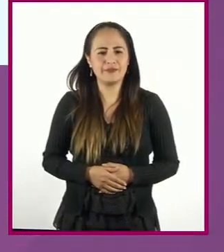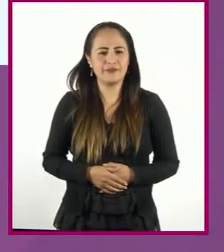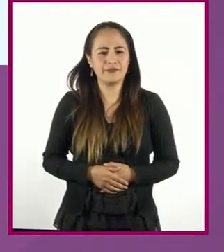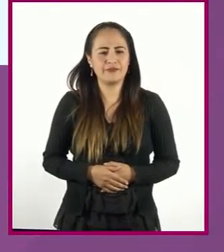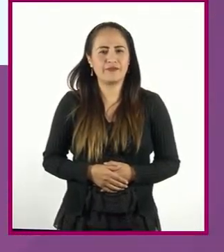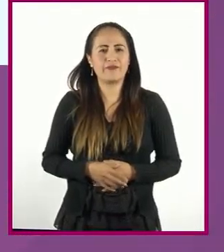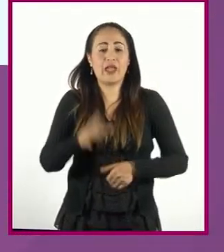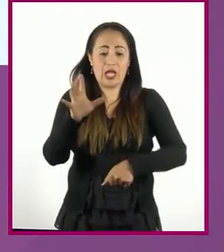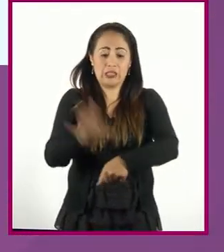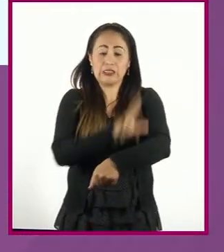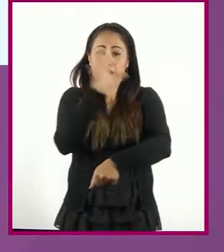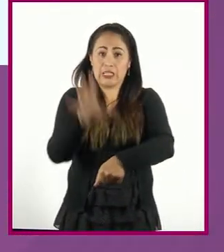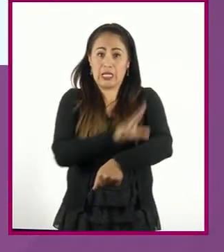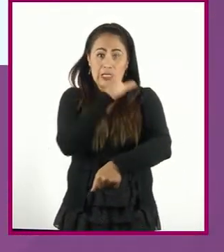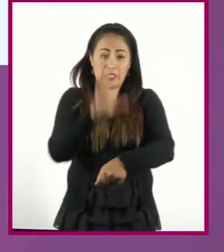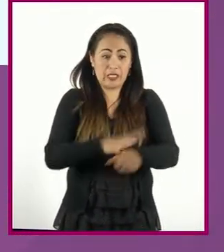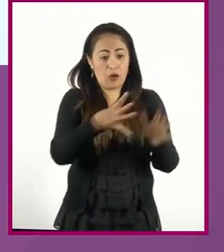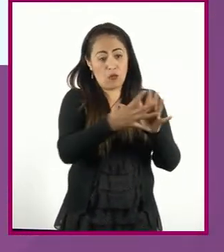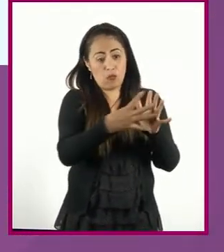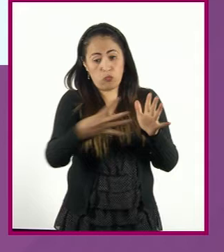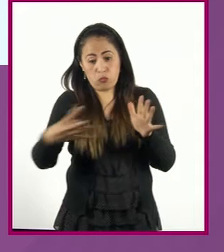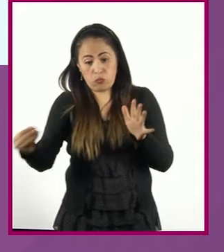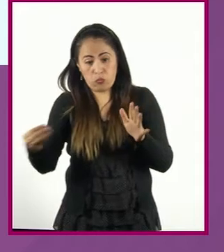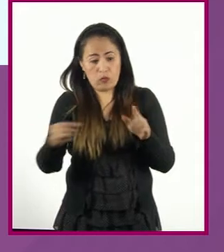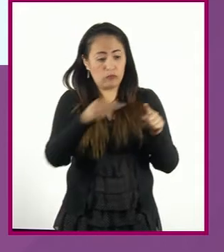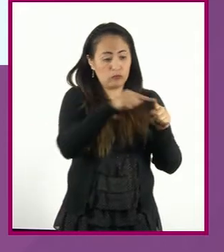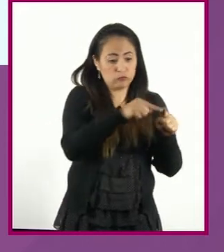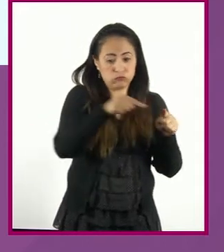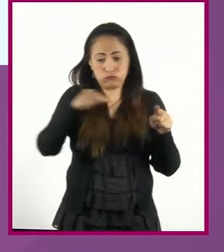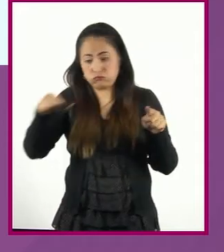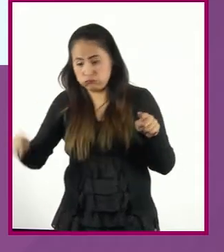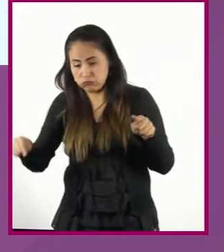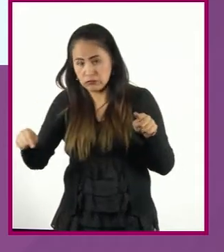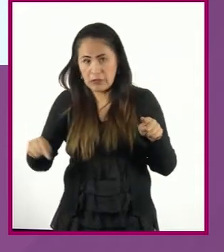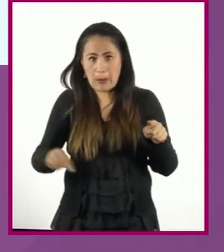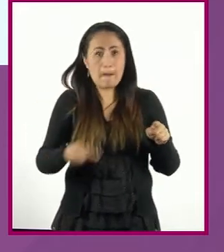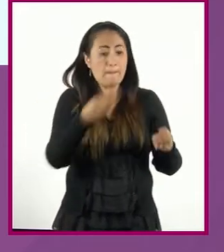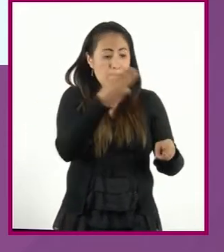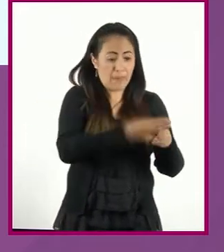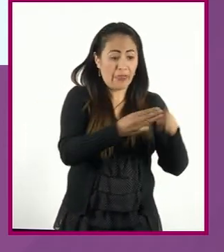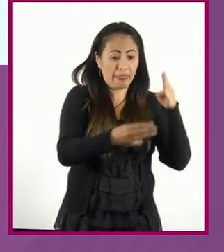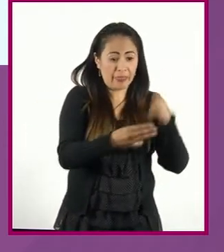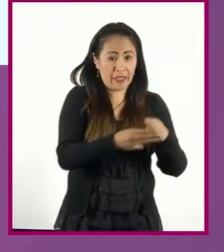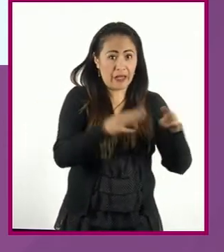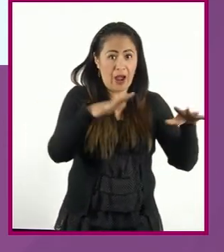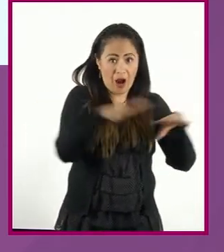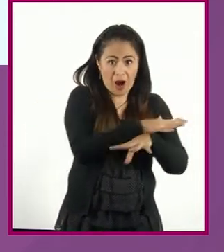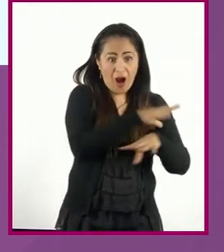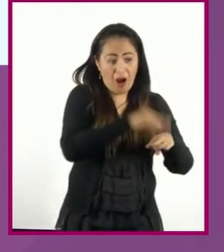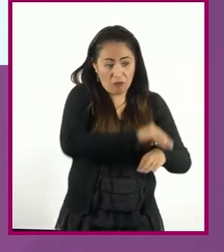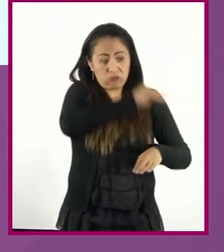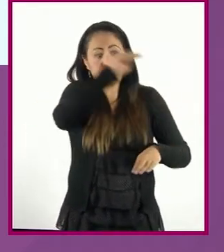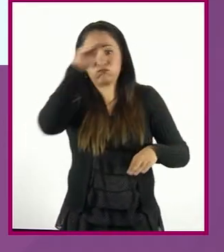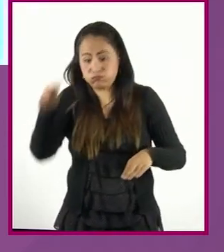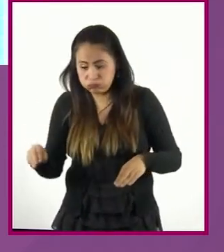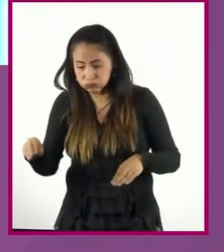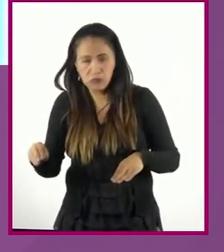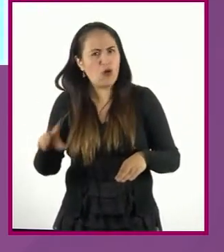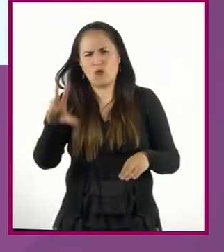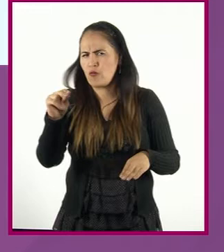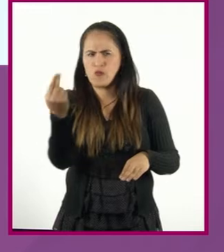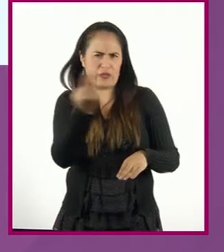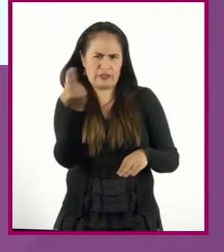La energía puede transferirse de un punto a otro sin que la materia tenga que desplazarse con ella. Esto se logra mediante